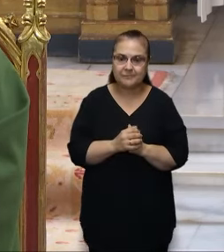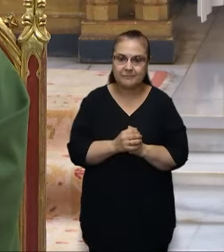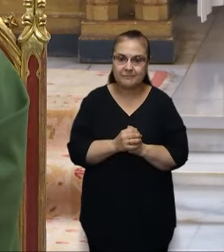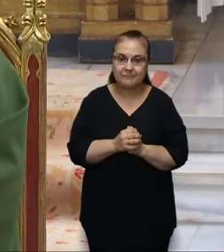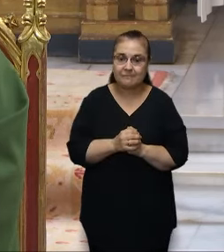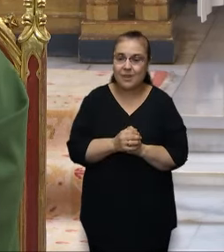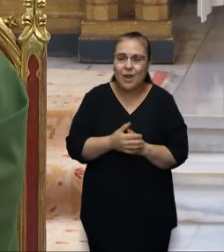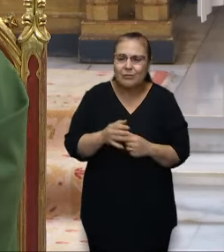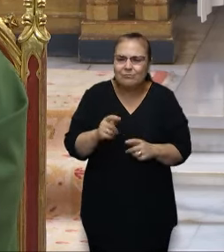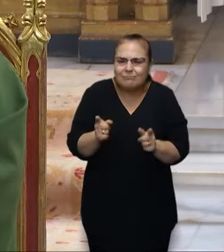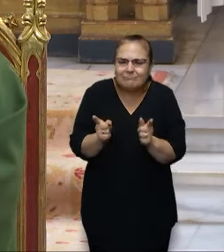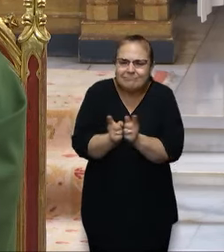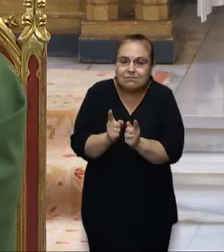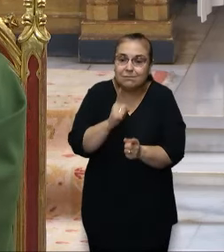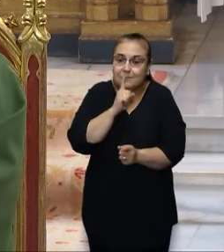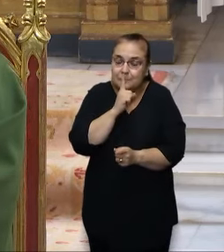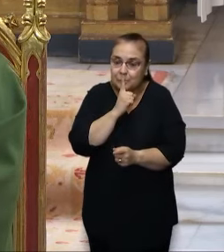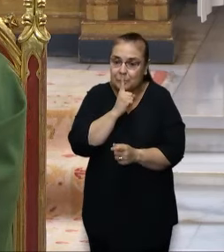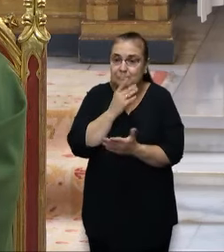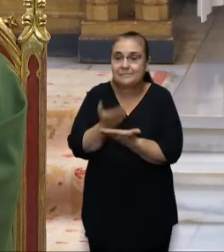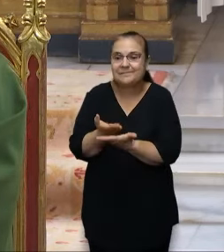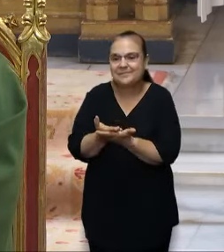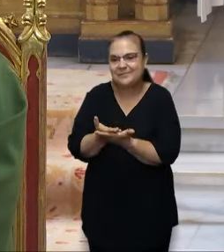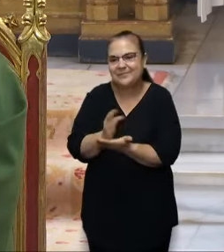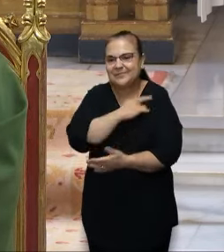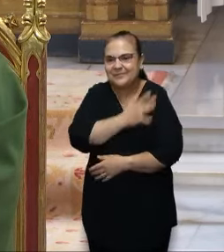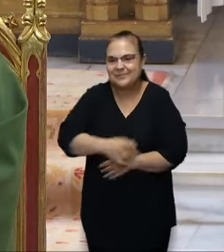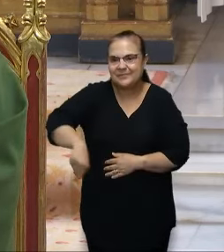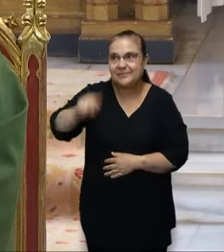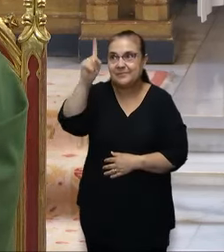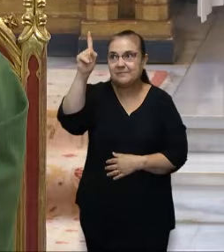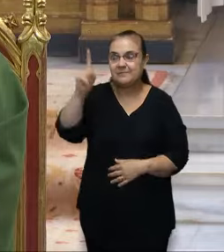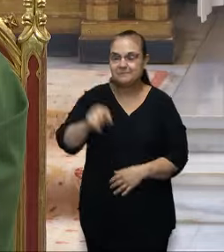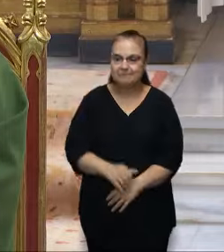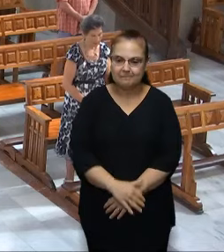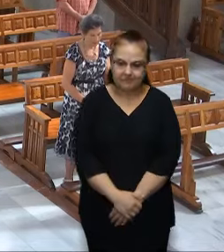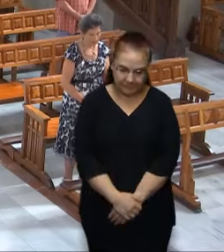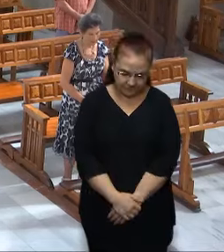unos momentos de silencio imploramos la misericordia de Dios